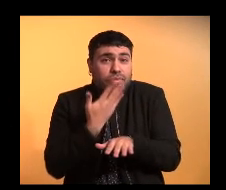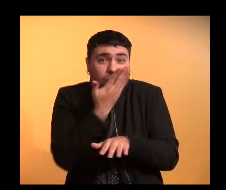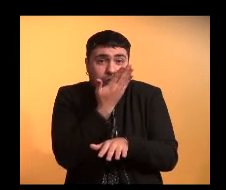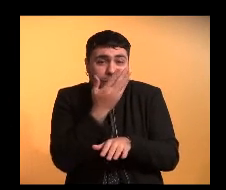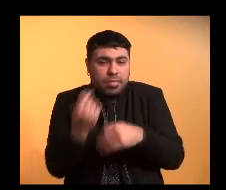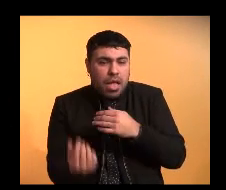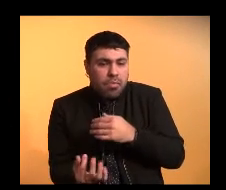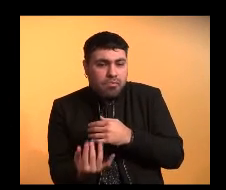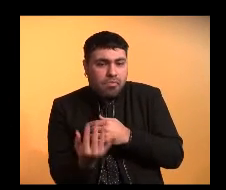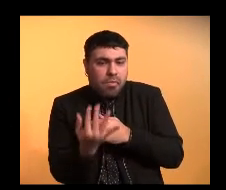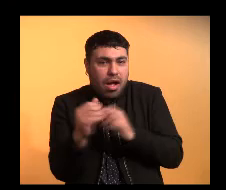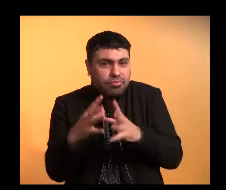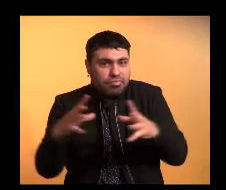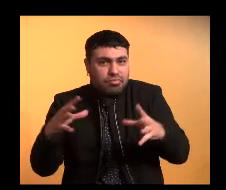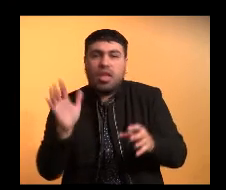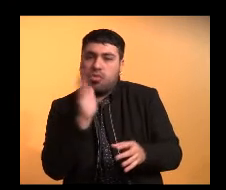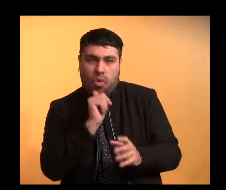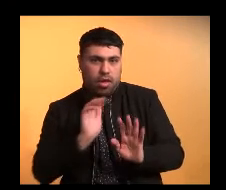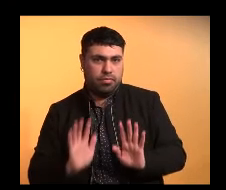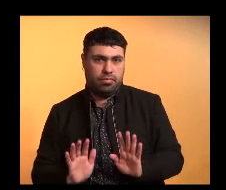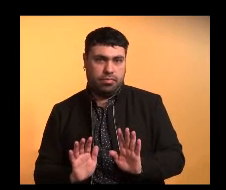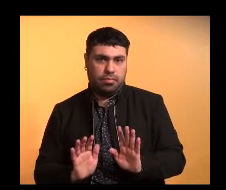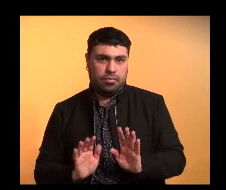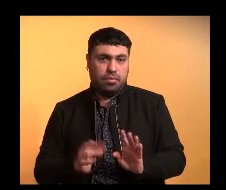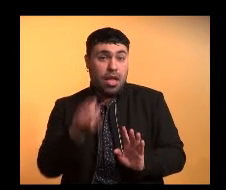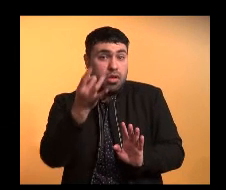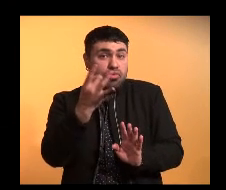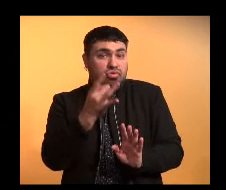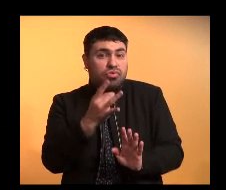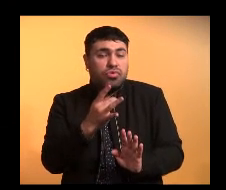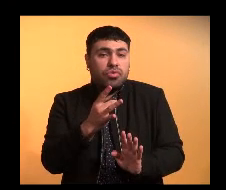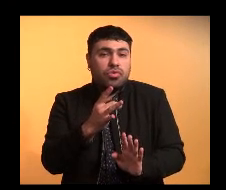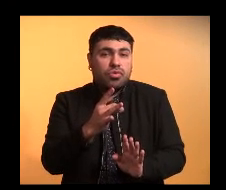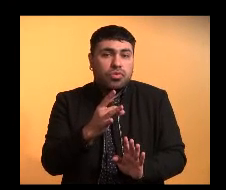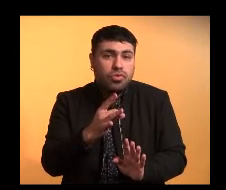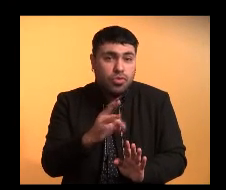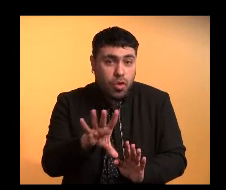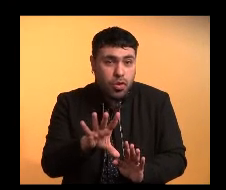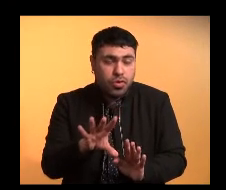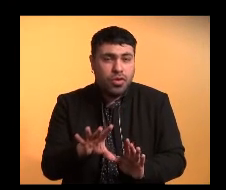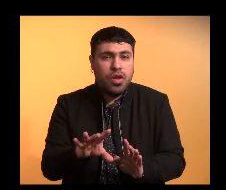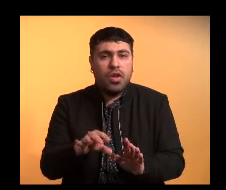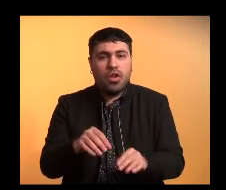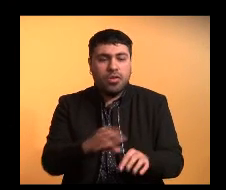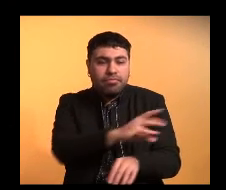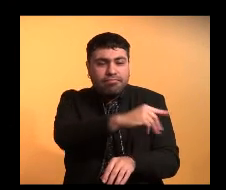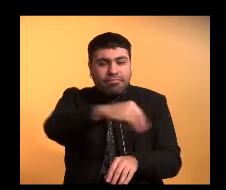no crecen sobre hielo, crecen sobre sustrato duro o arena.